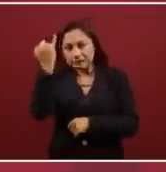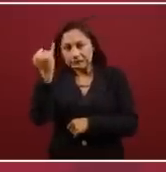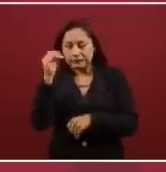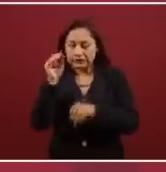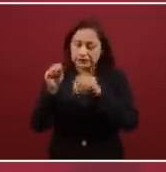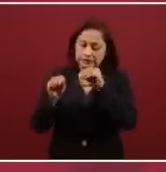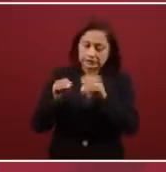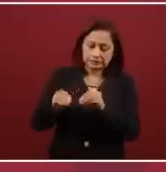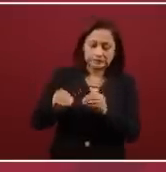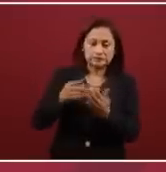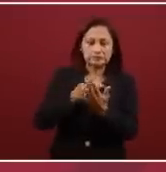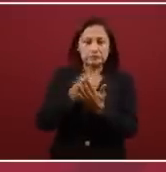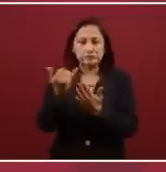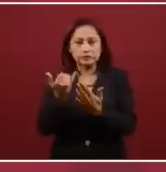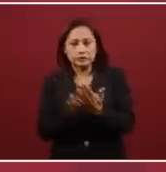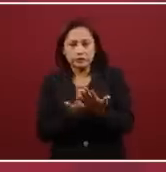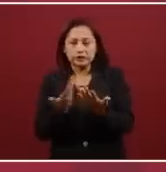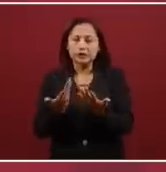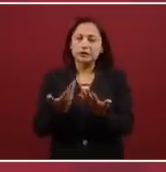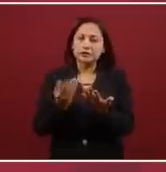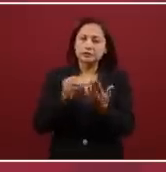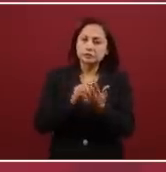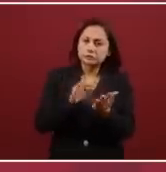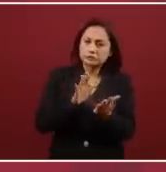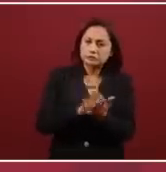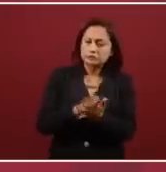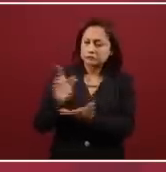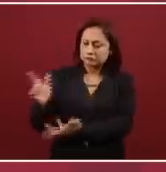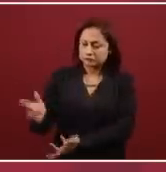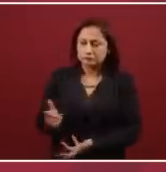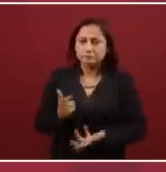definen proyectos, se destinan recursos